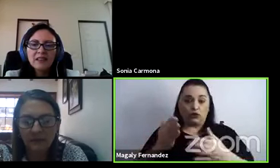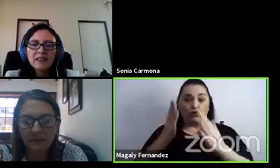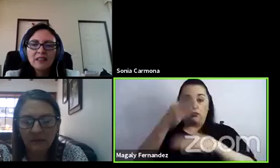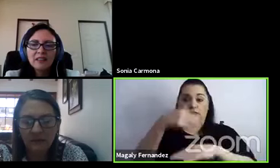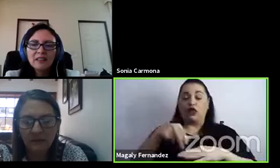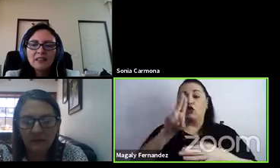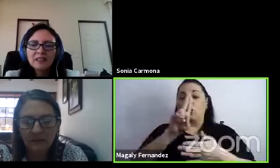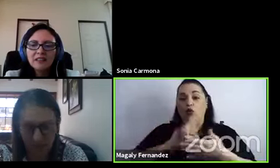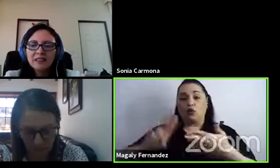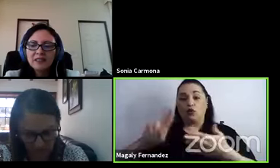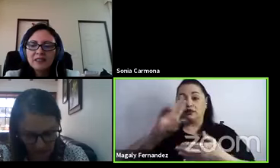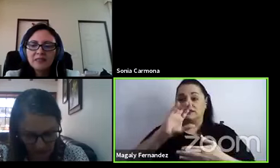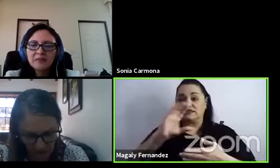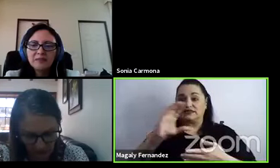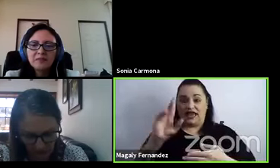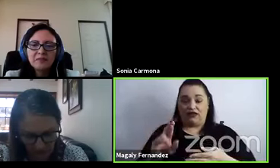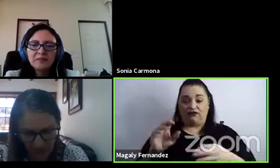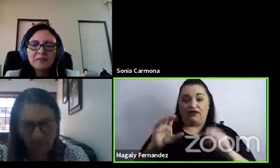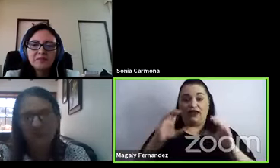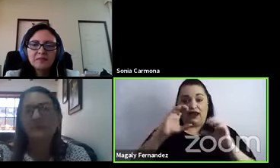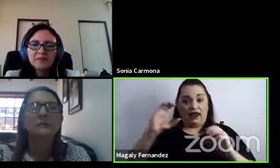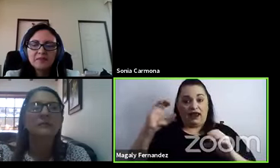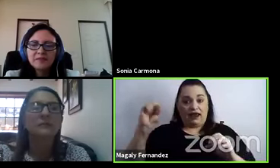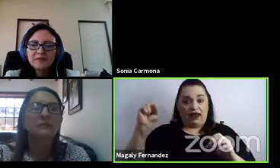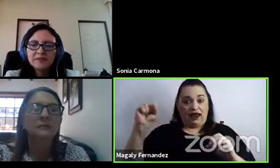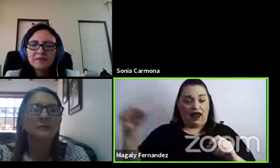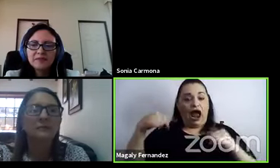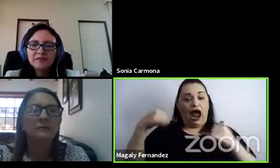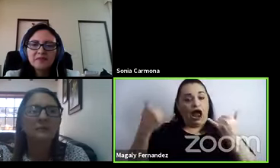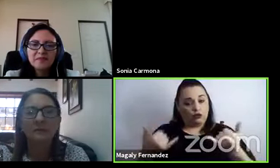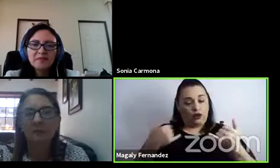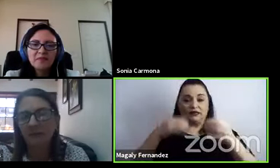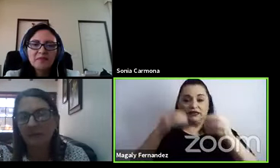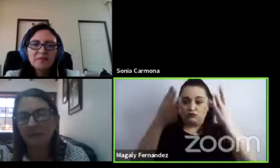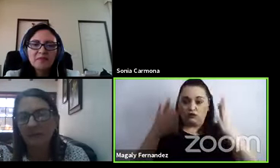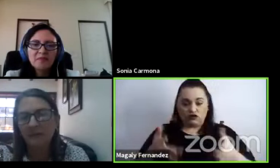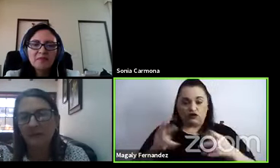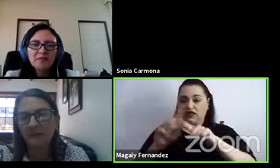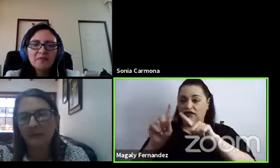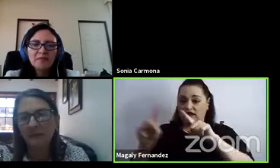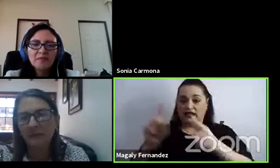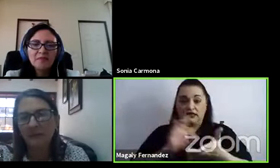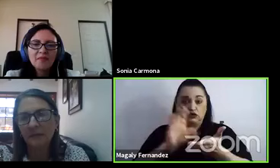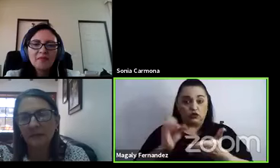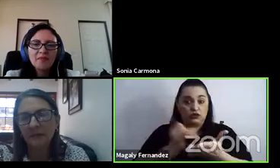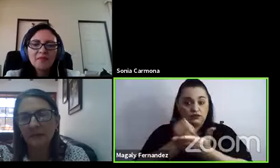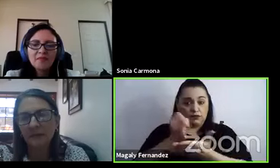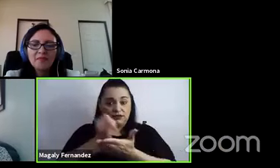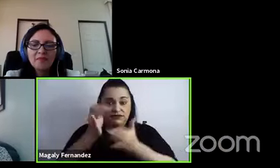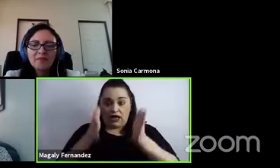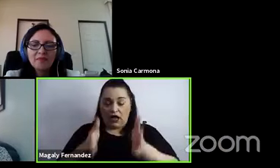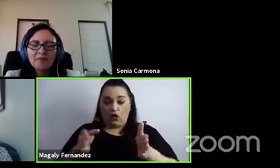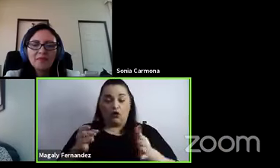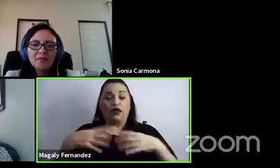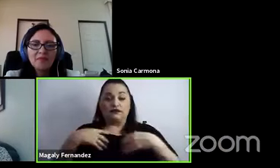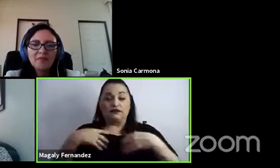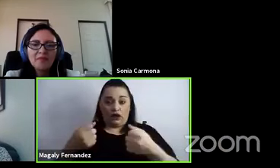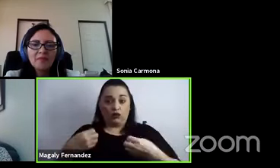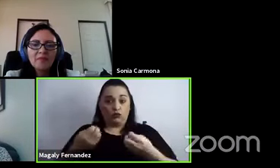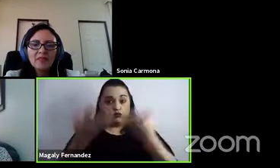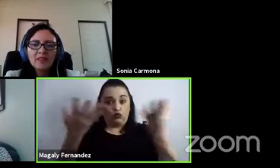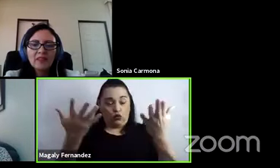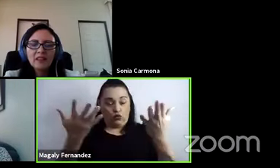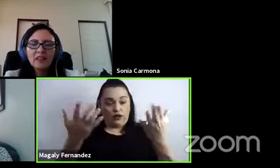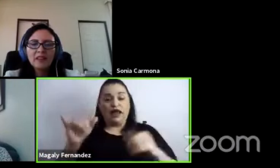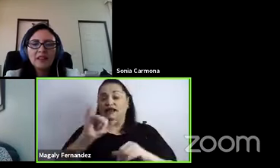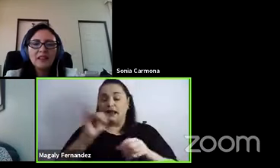Caja, ¿verdad? Actualmente labora como profesora en diferentes cursos y es investigadora en la Escuela de Salud Pública y ha participado como